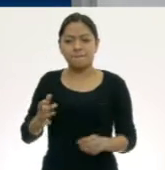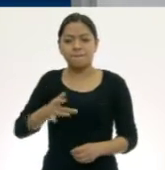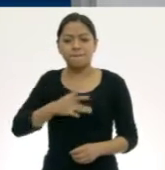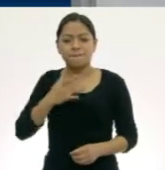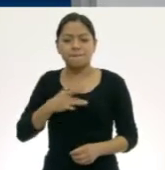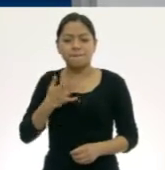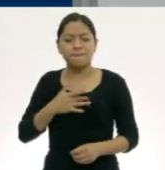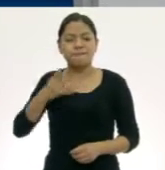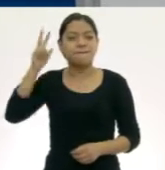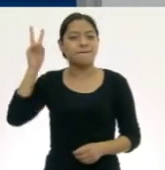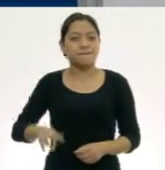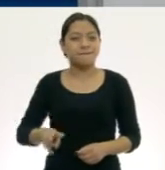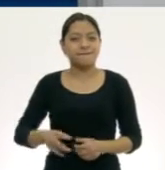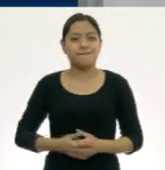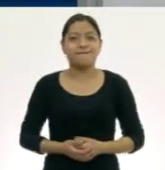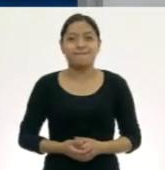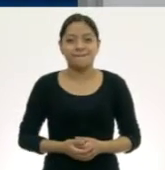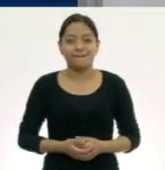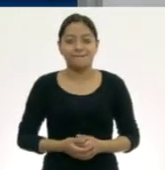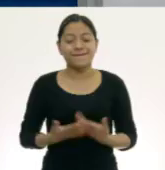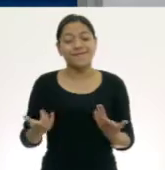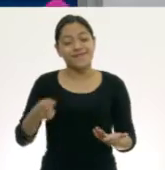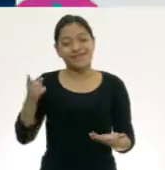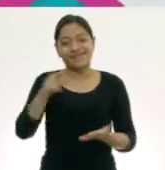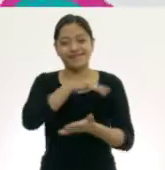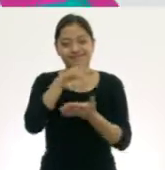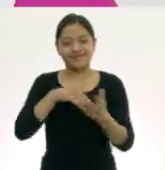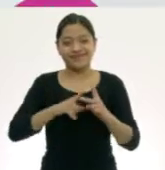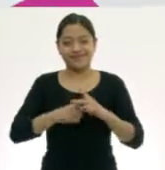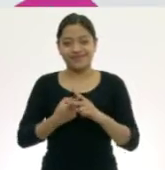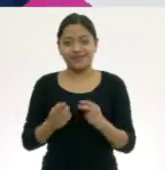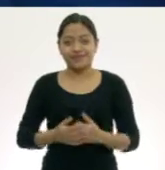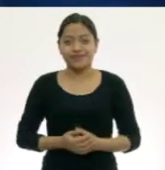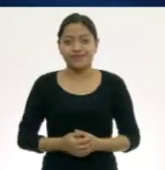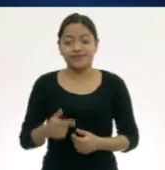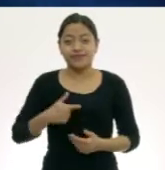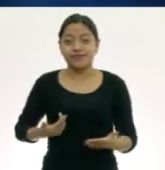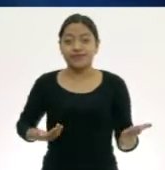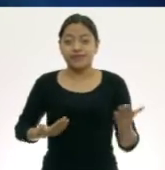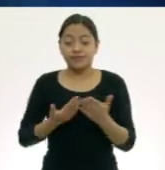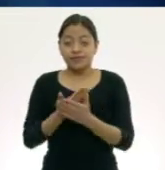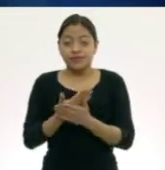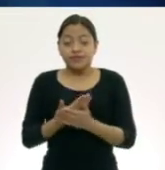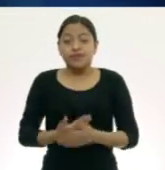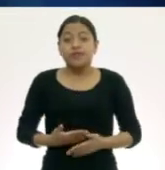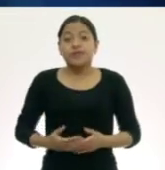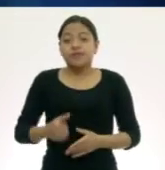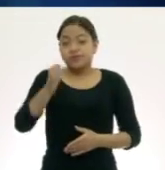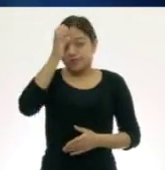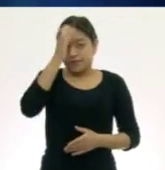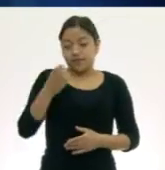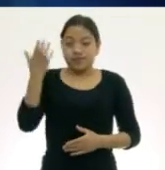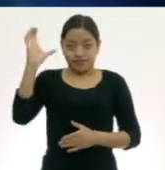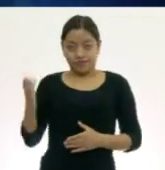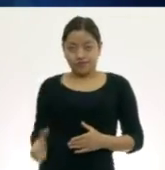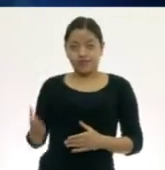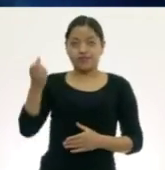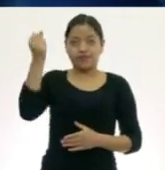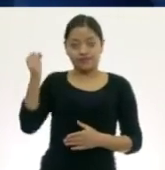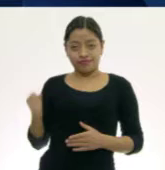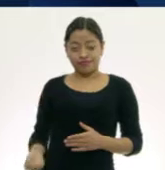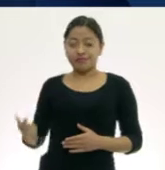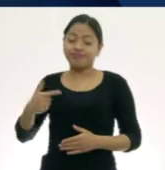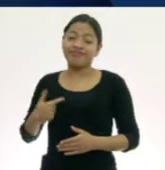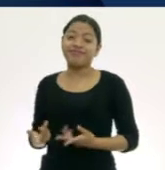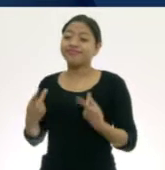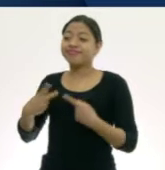verdad. Entonces vamos a comenzar con su lectura. Nací en Culiacán, Sinaloa. Como todo el mundo, tengo varias